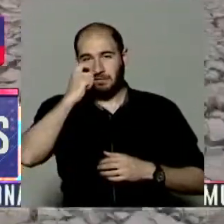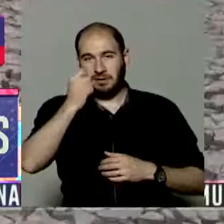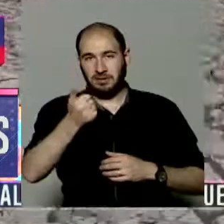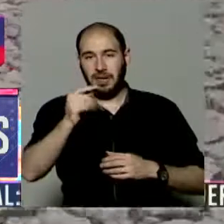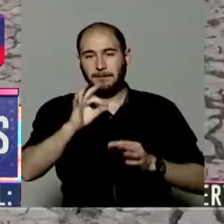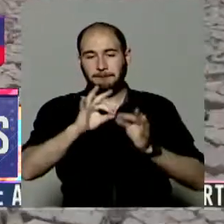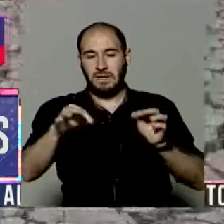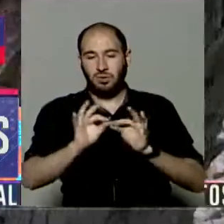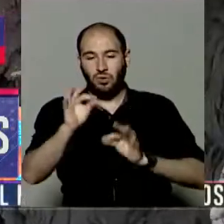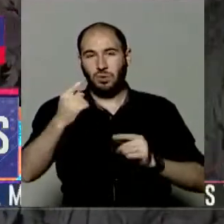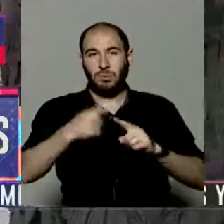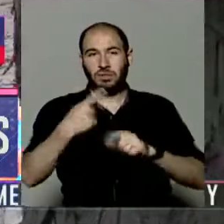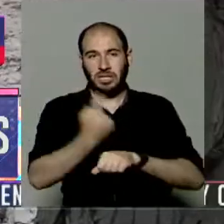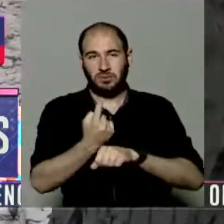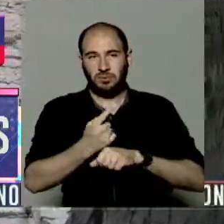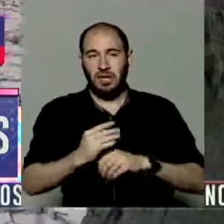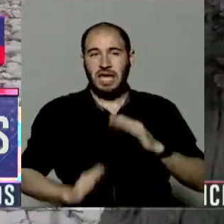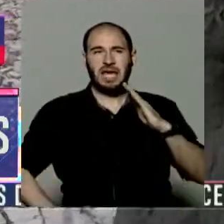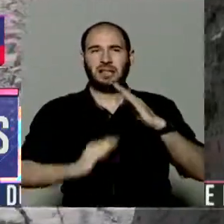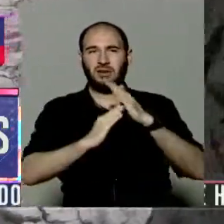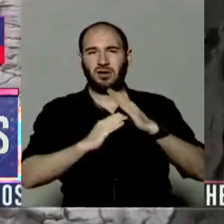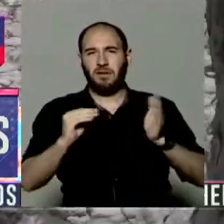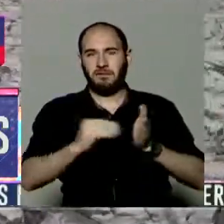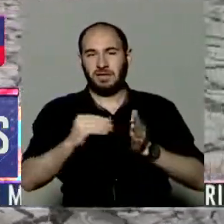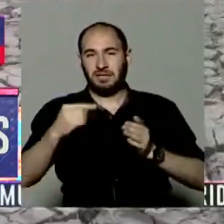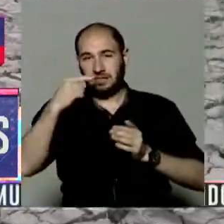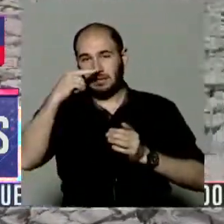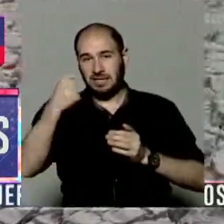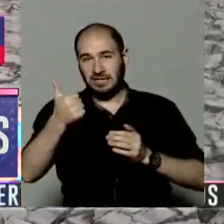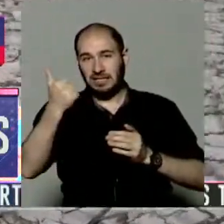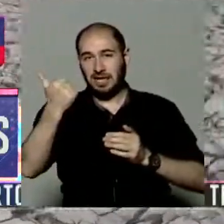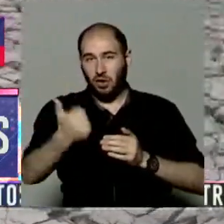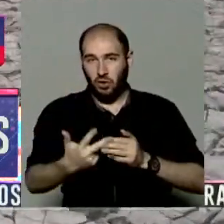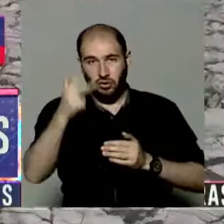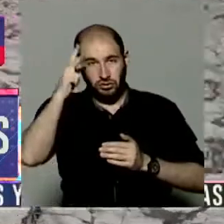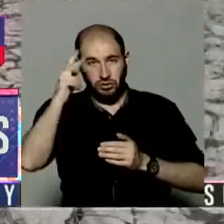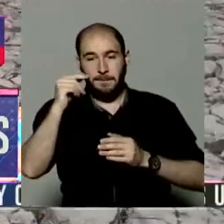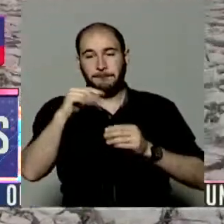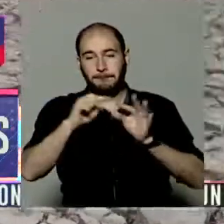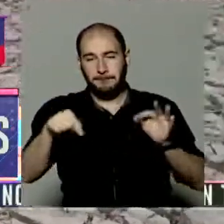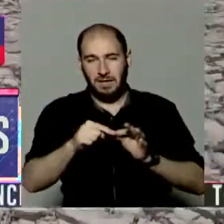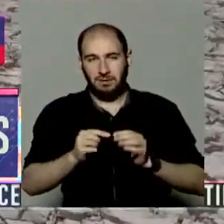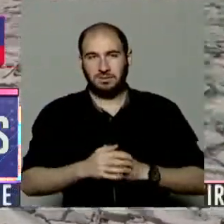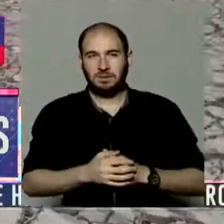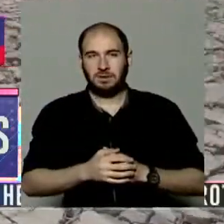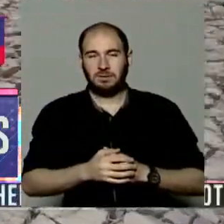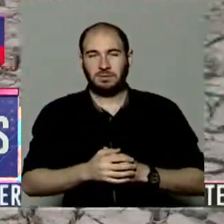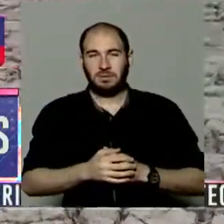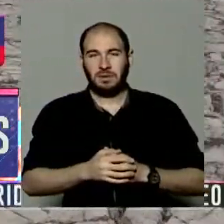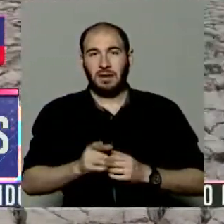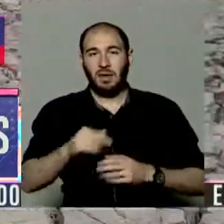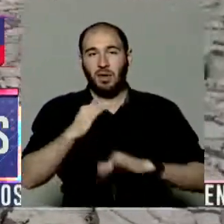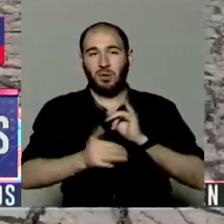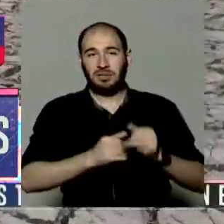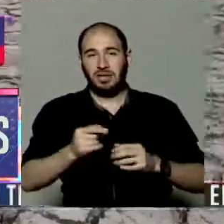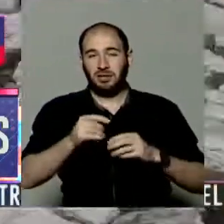metros cúbicos por segundo, y el histórico para esa fecha es de 68 metros cúbicos por segundo. O sea, estamos hablando de que